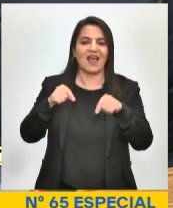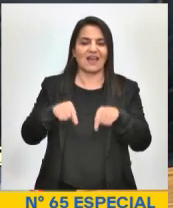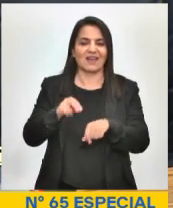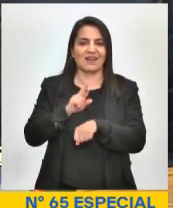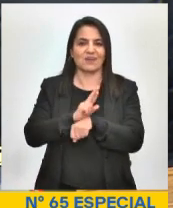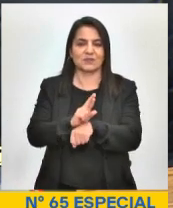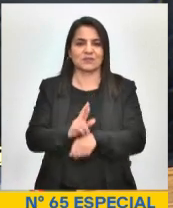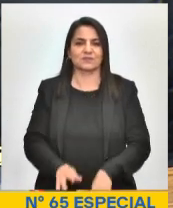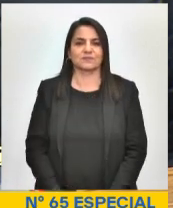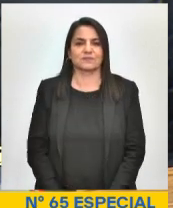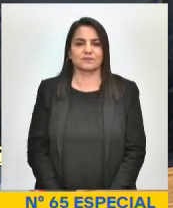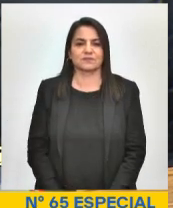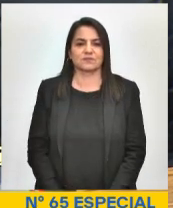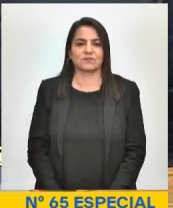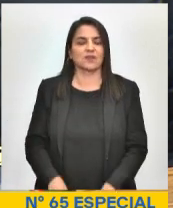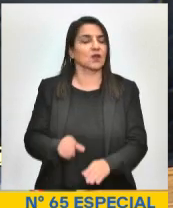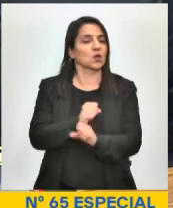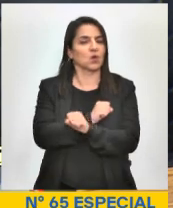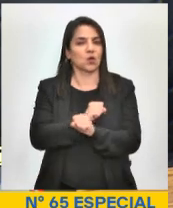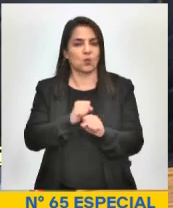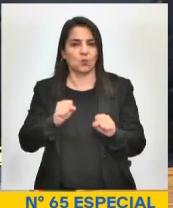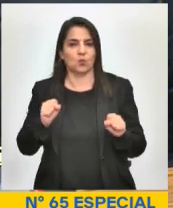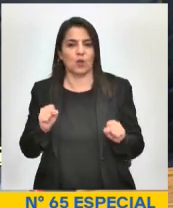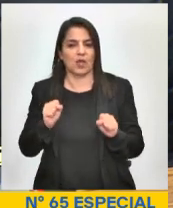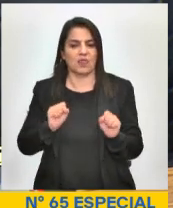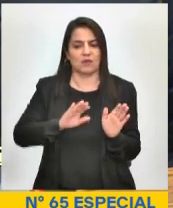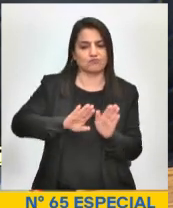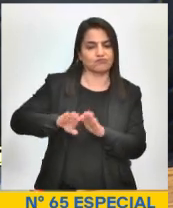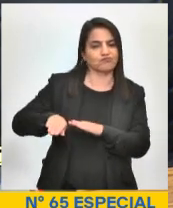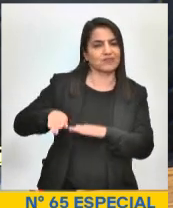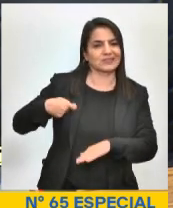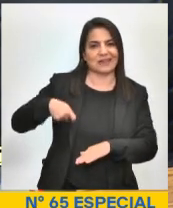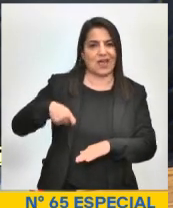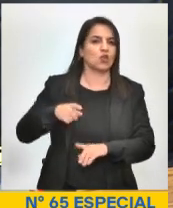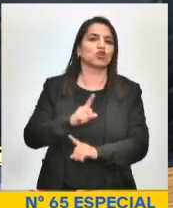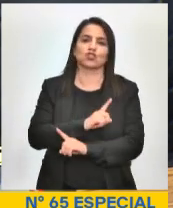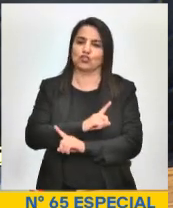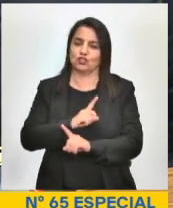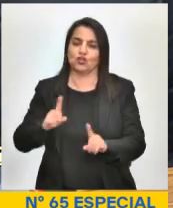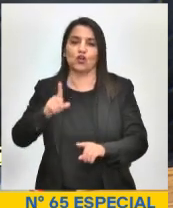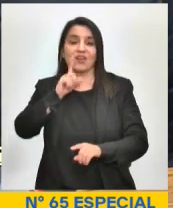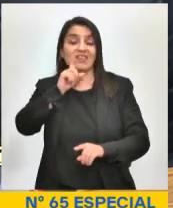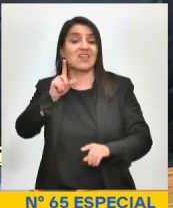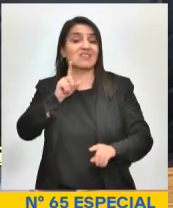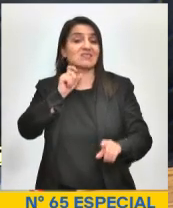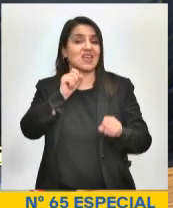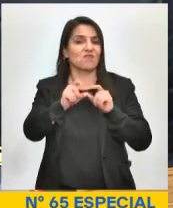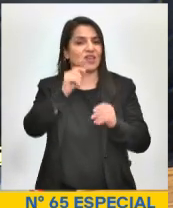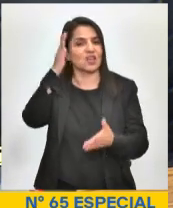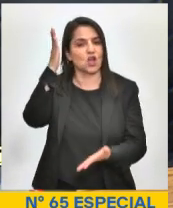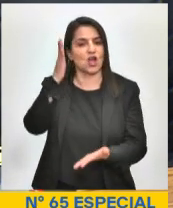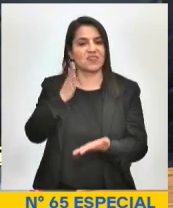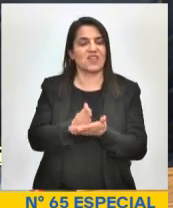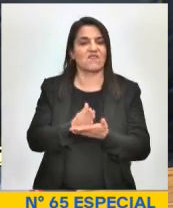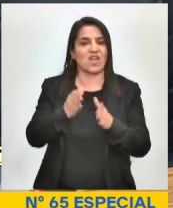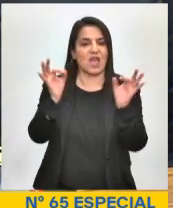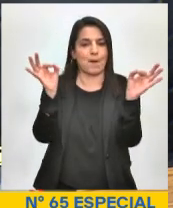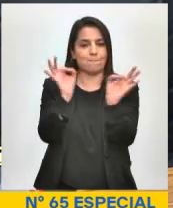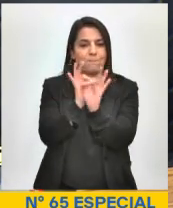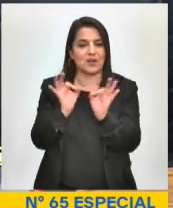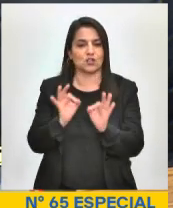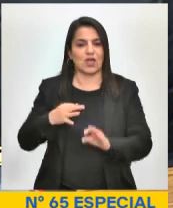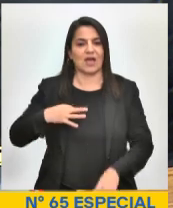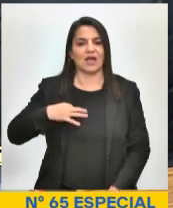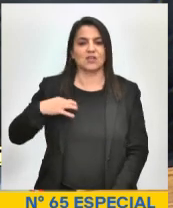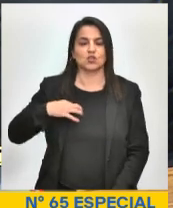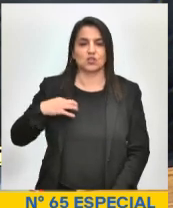representamos? Ello no puede pasar inadvertido por este Senado y quien lo defienda deberá dar explicaciones a una